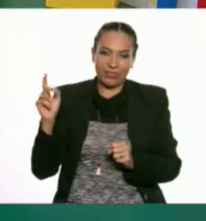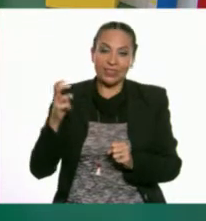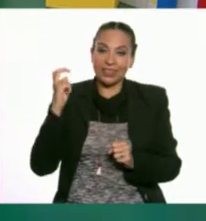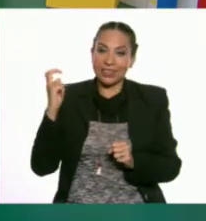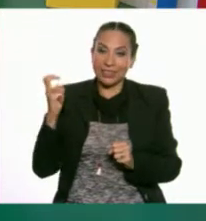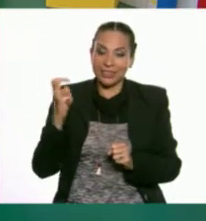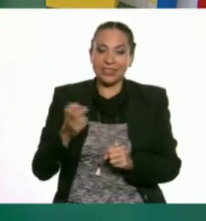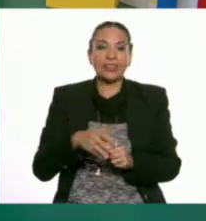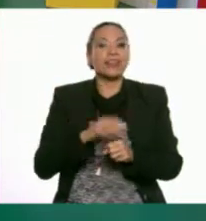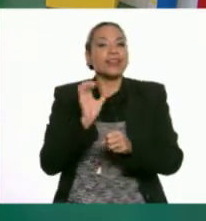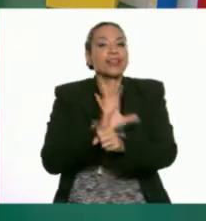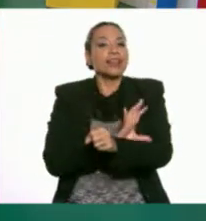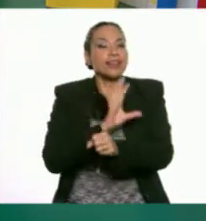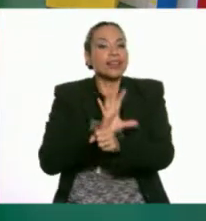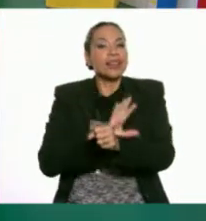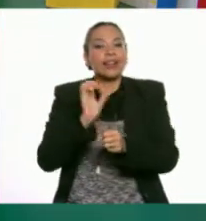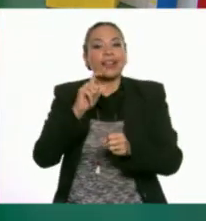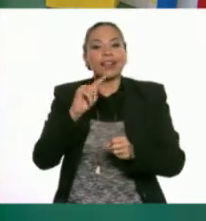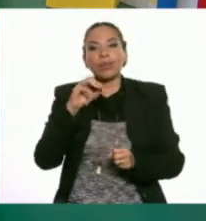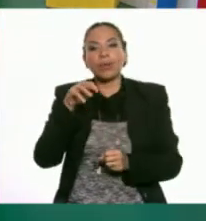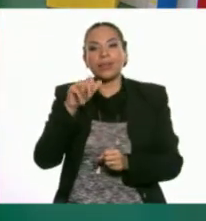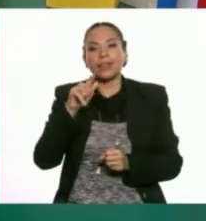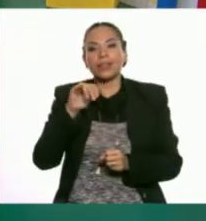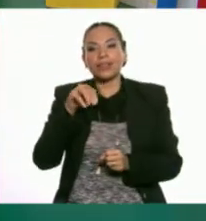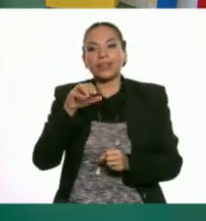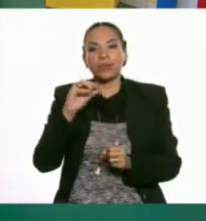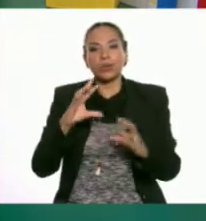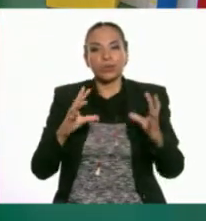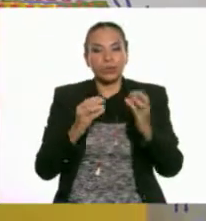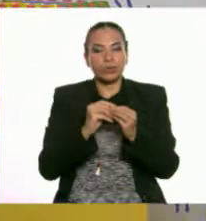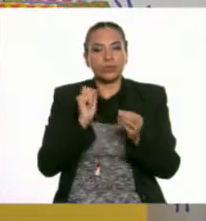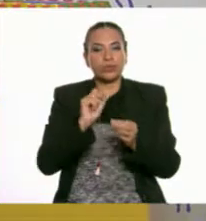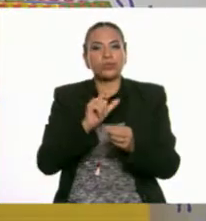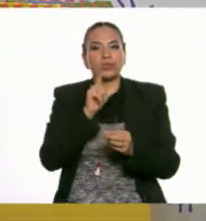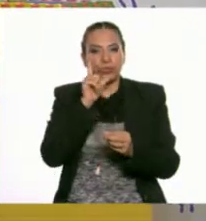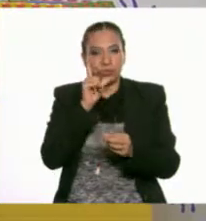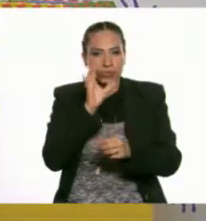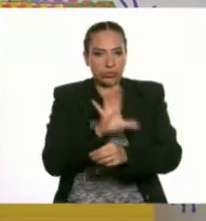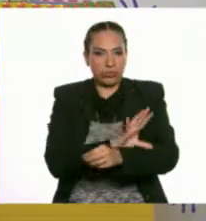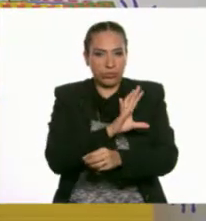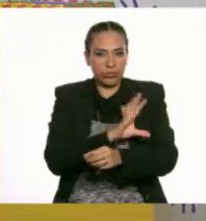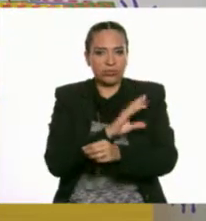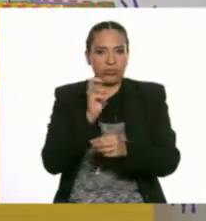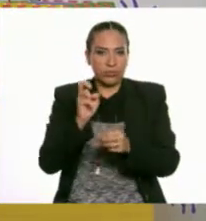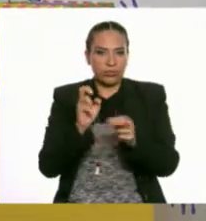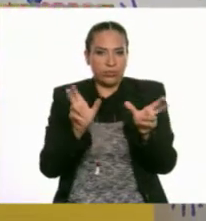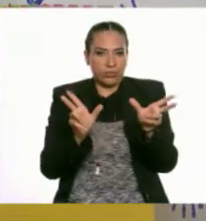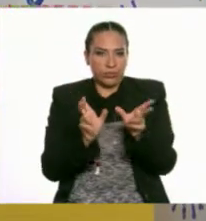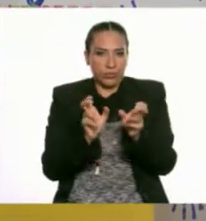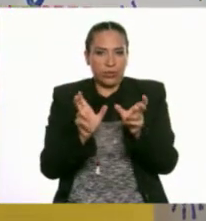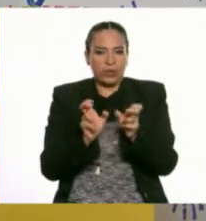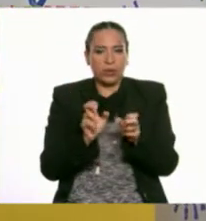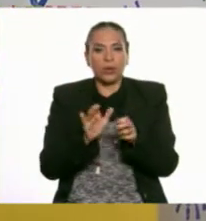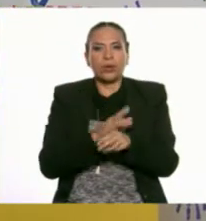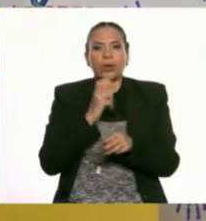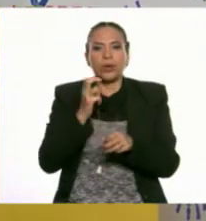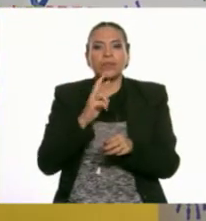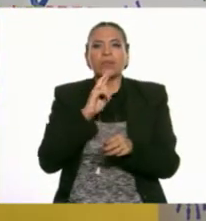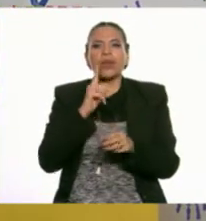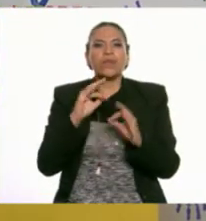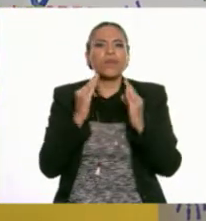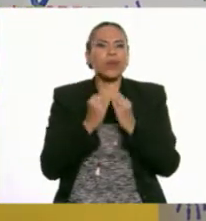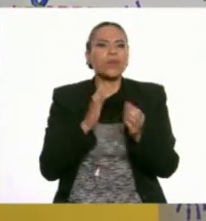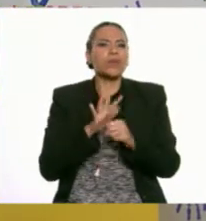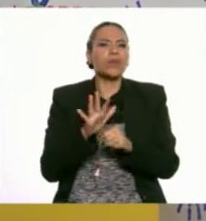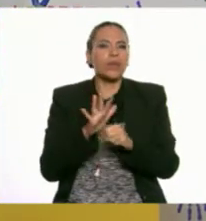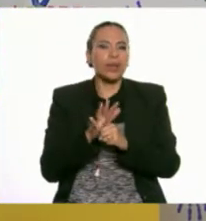¡Esa! ¡Electromagnetismo! Oh. Vamos a juntar la electricidad con el magnetismo. Y para esto la mejor forma siempre